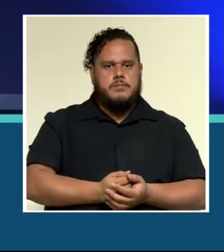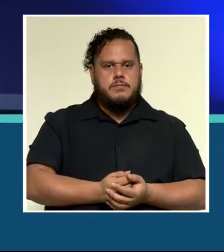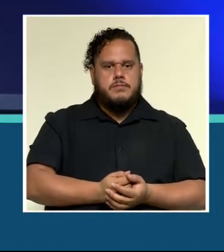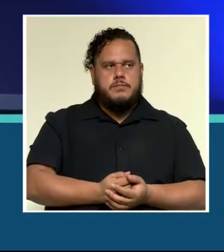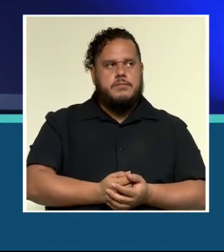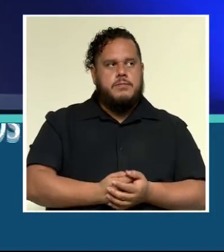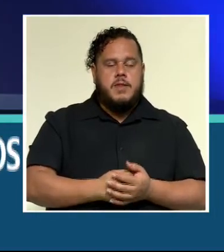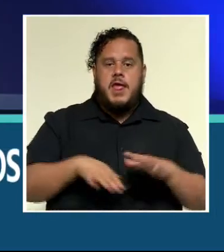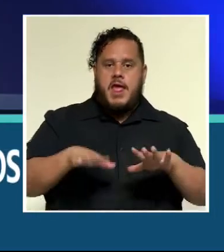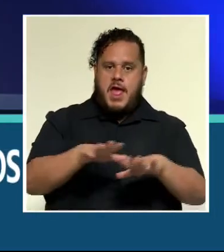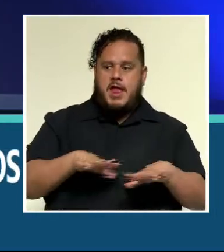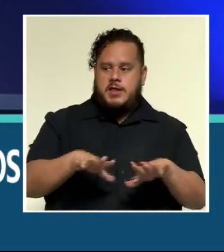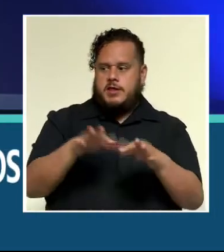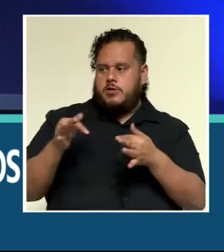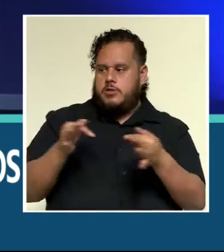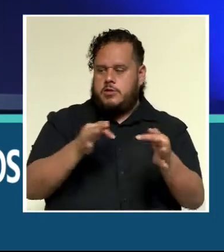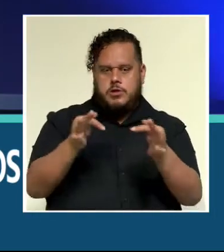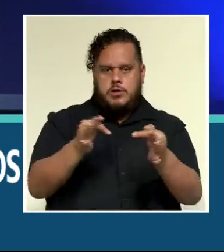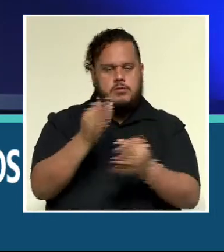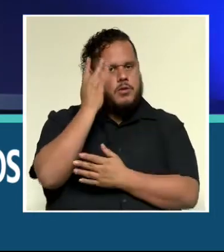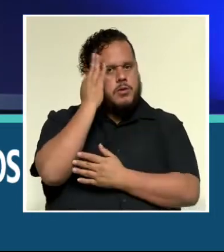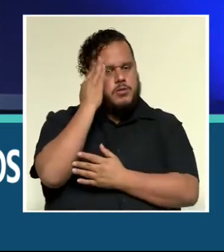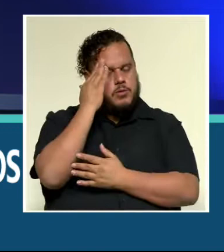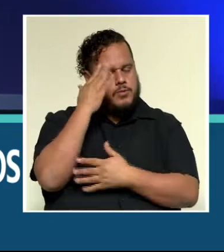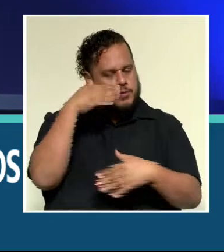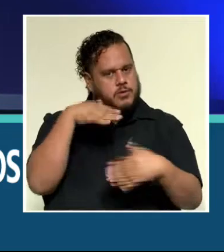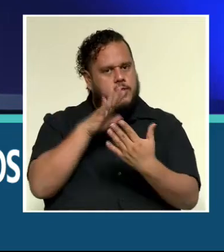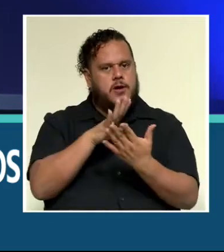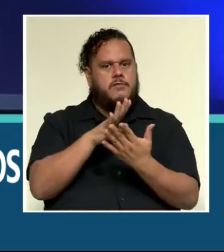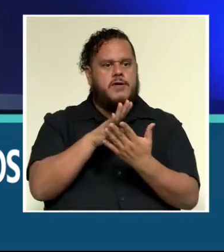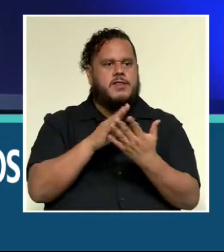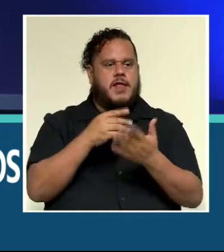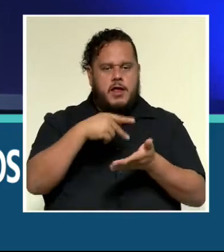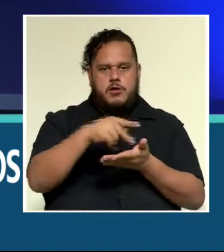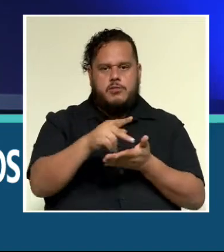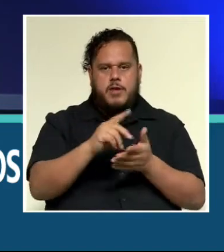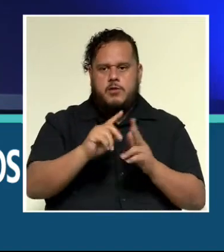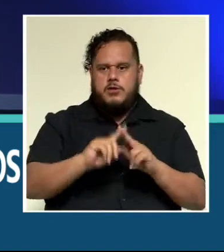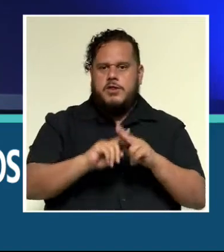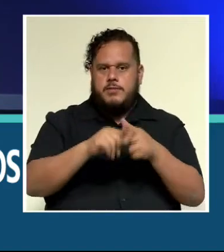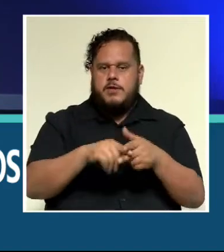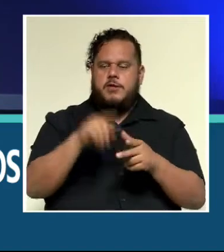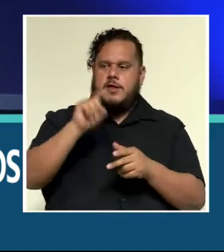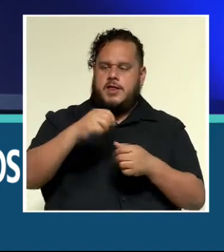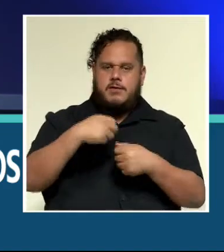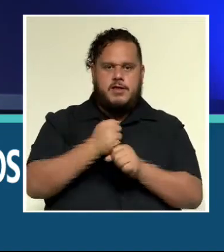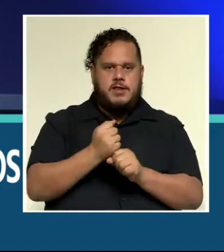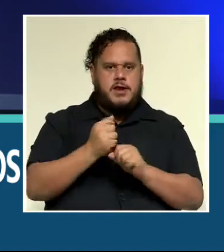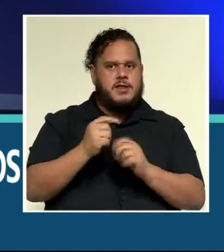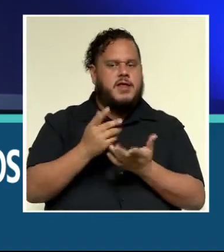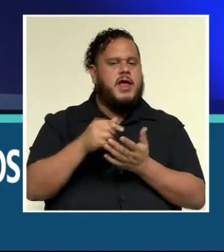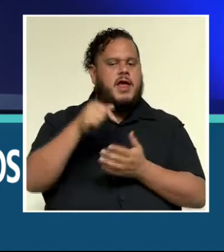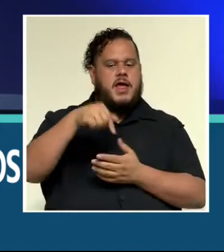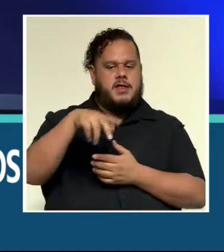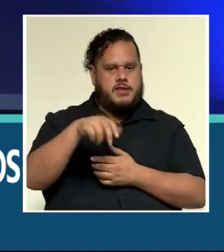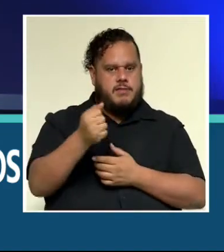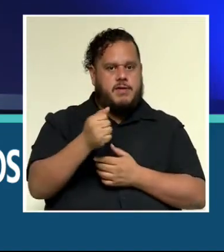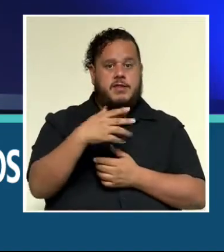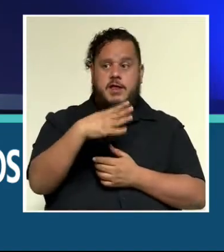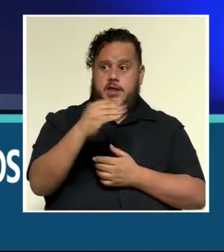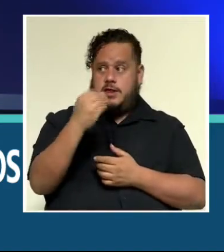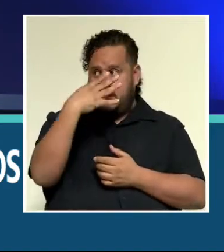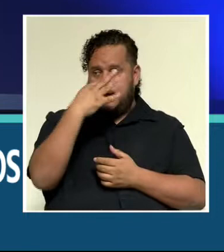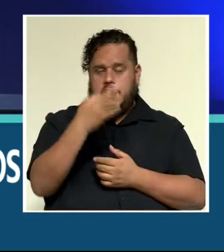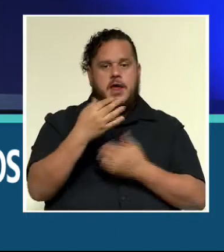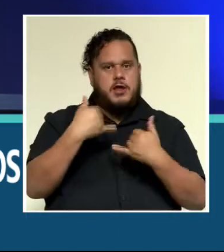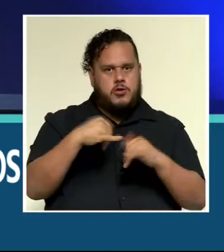El sector turístico mantiene preocupación ante los pagos de créditos que deben comenzar a realizarse a partir de este mes y consideran que aún